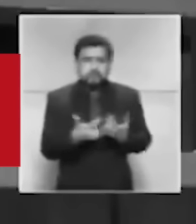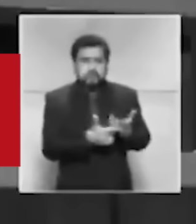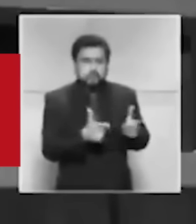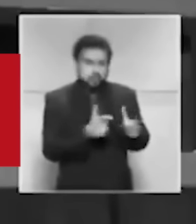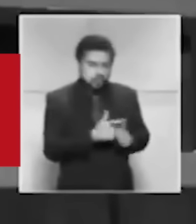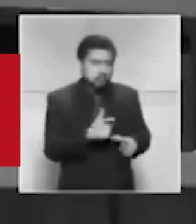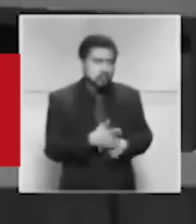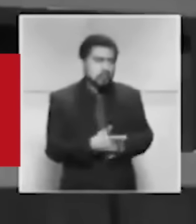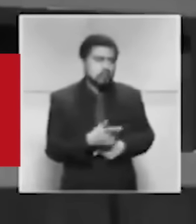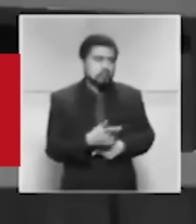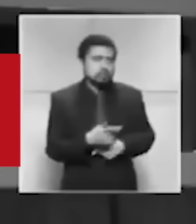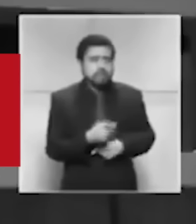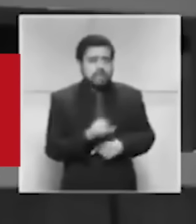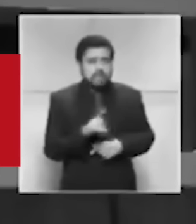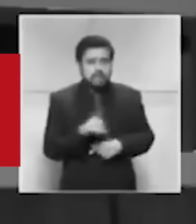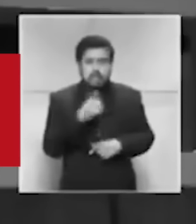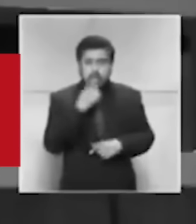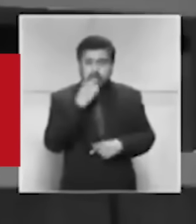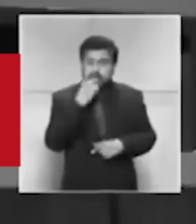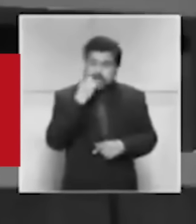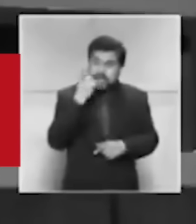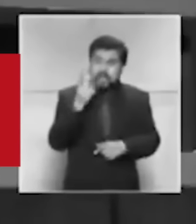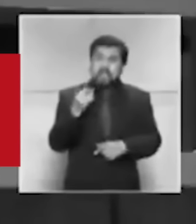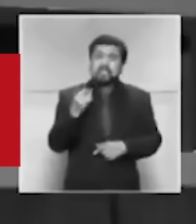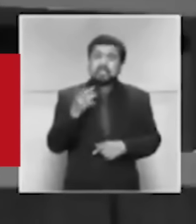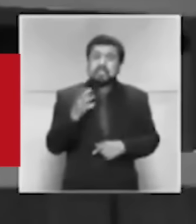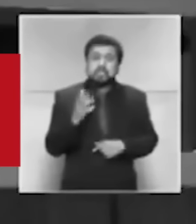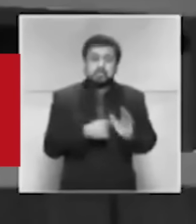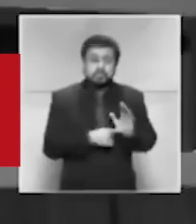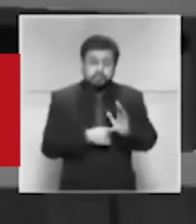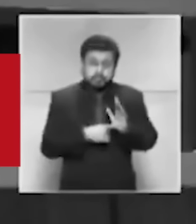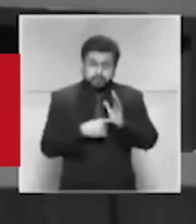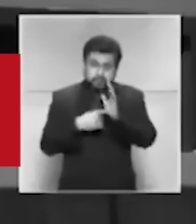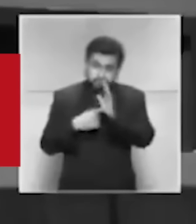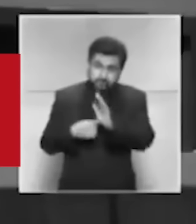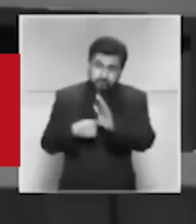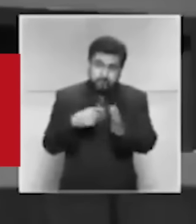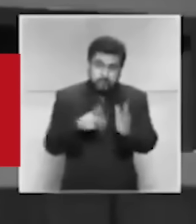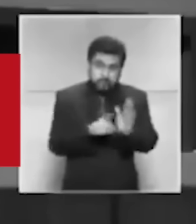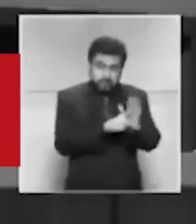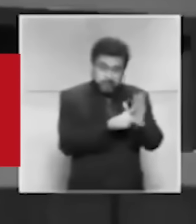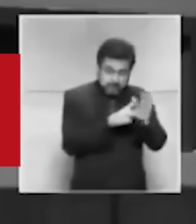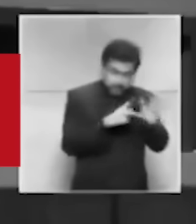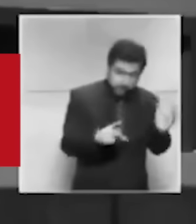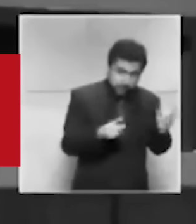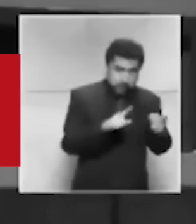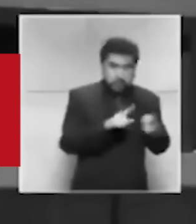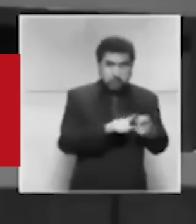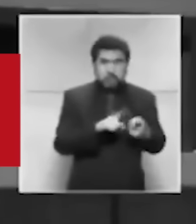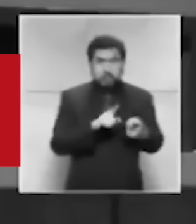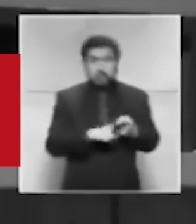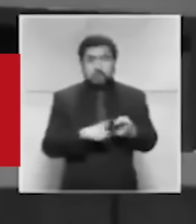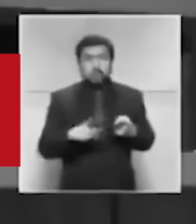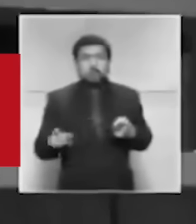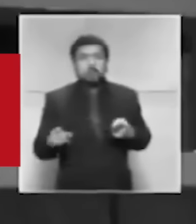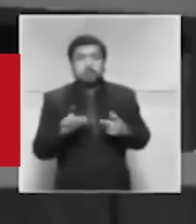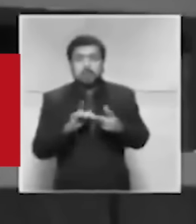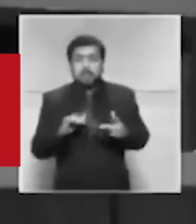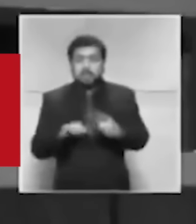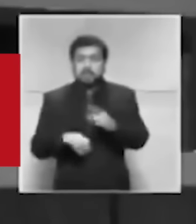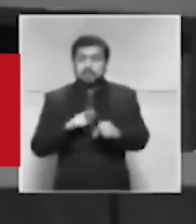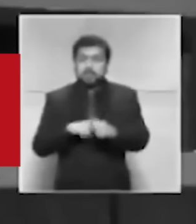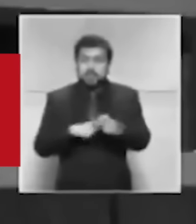partido recurrente al señalar que los indicios presentados, es decir, las notas periodísticas, las publicaciones en redes